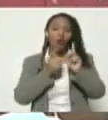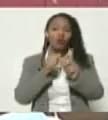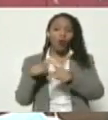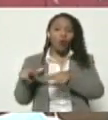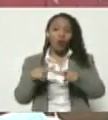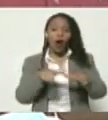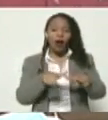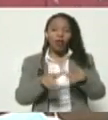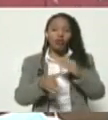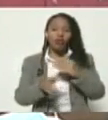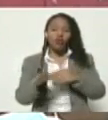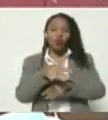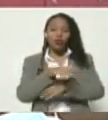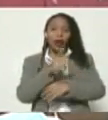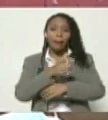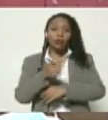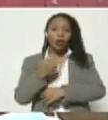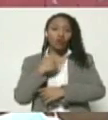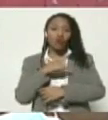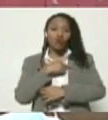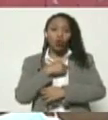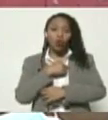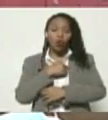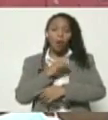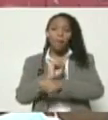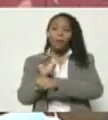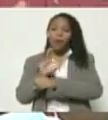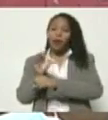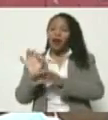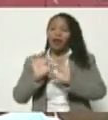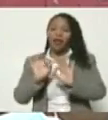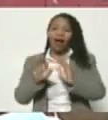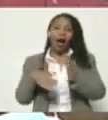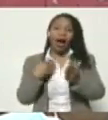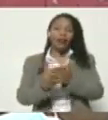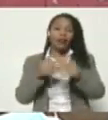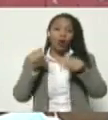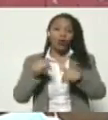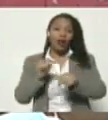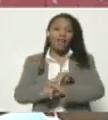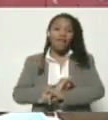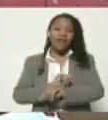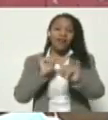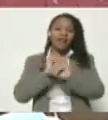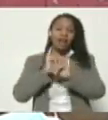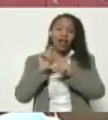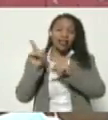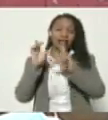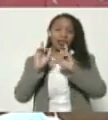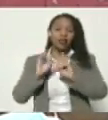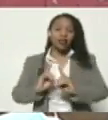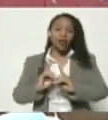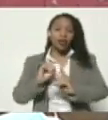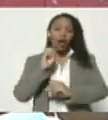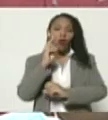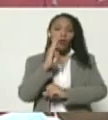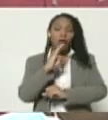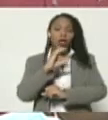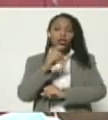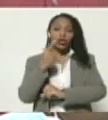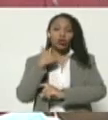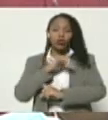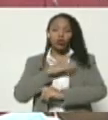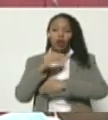lugares, donde la gente dijo, nosotros no vamos a transmitir nada hasta ahora, ahorita, sino hasta que terminemos. Ya es una decisión de la VC. Nosotros